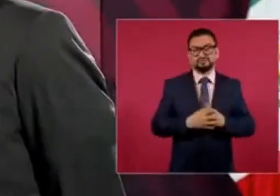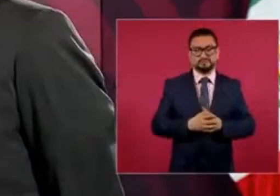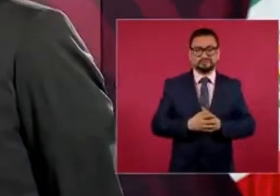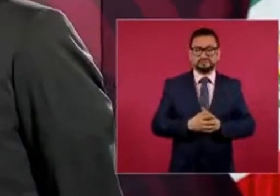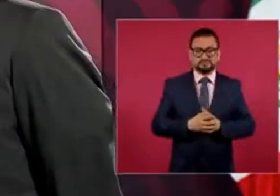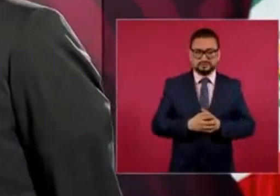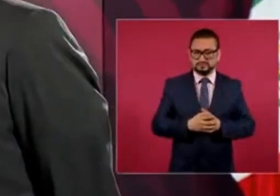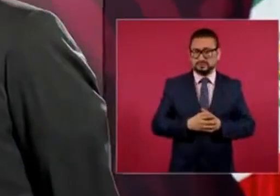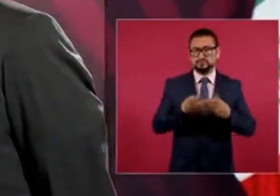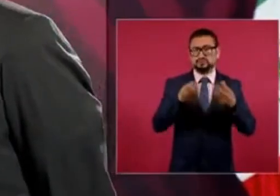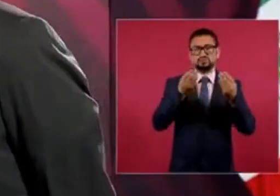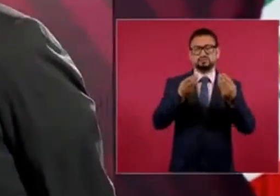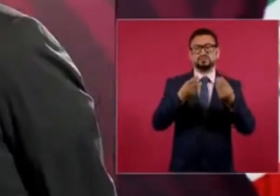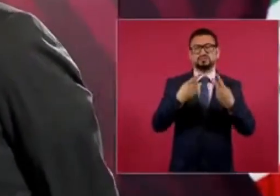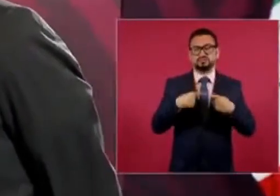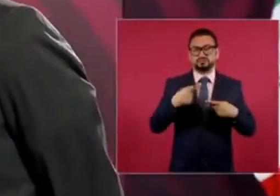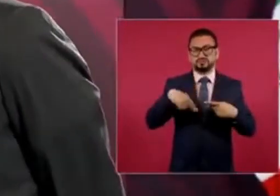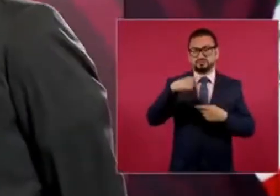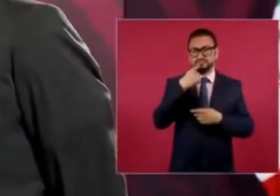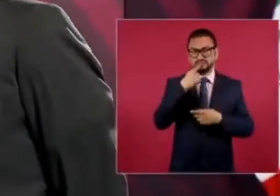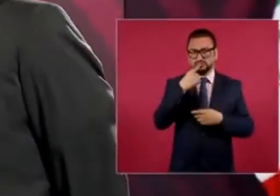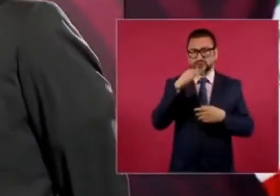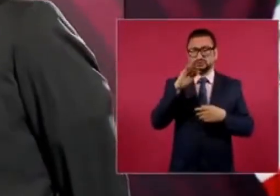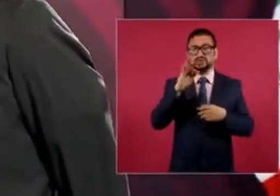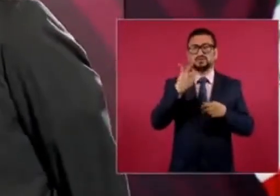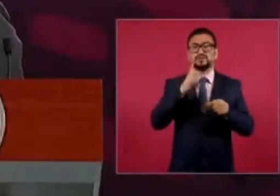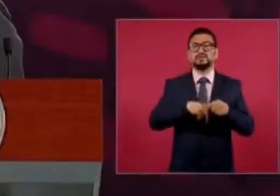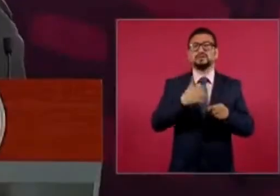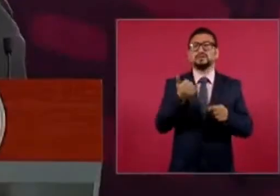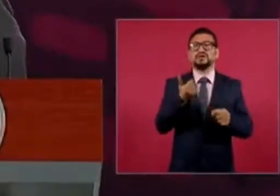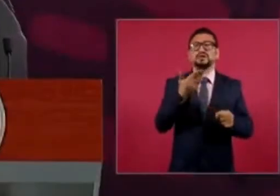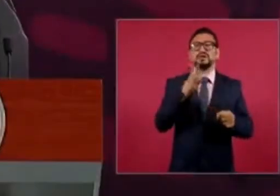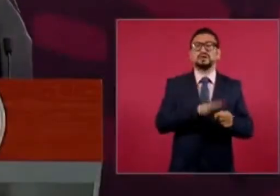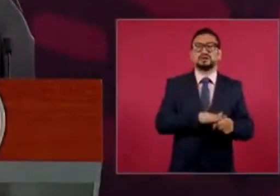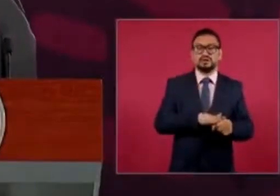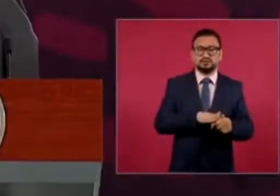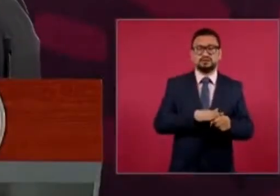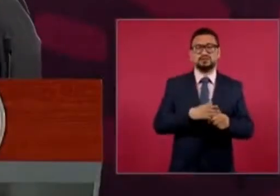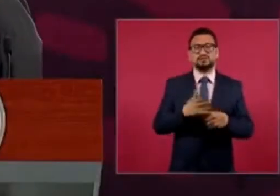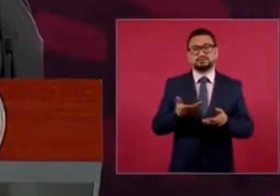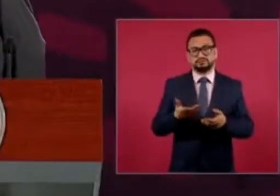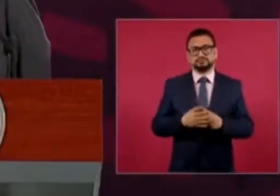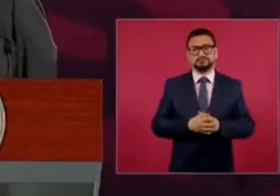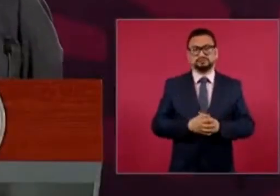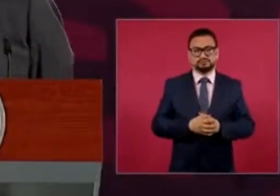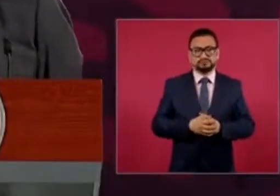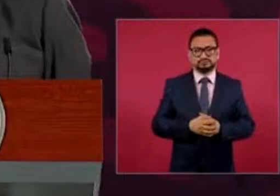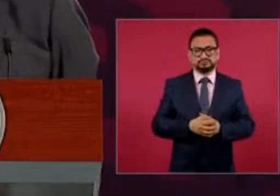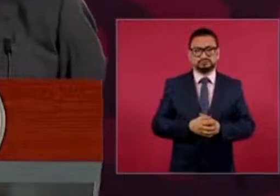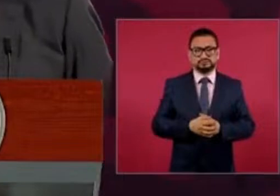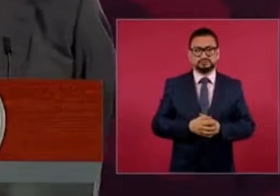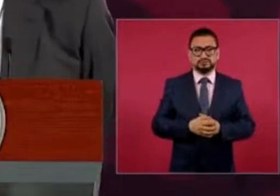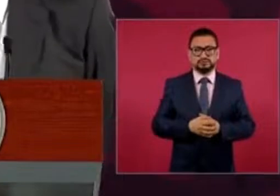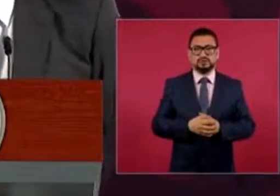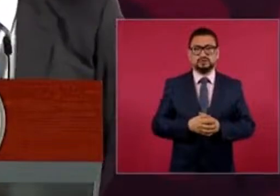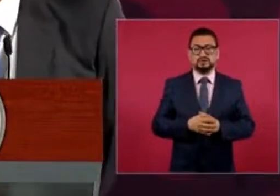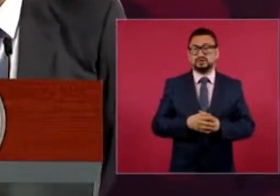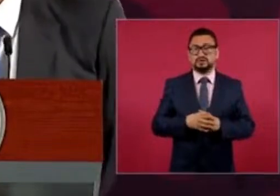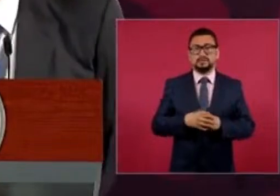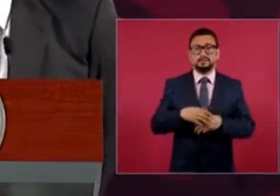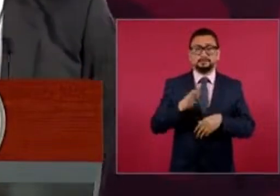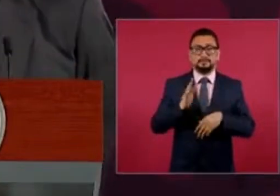muchos administrativos, más que